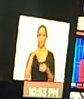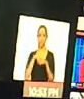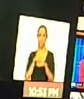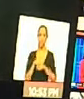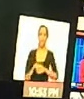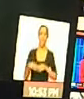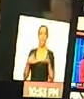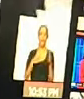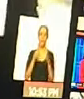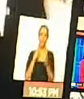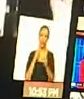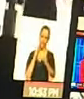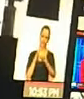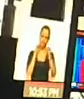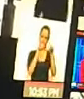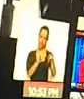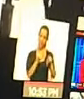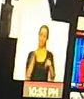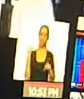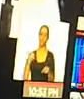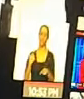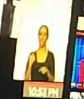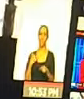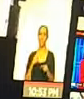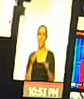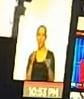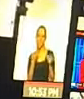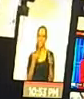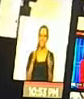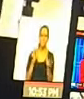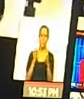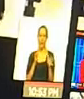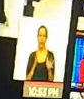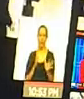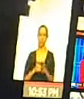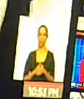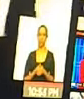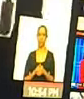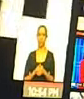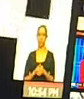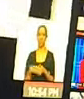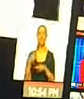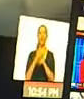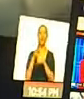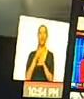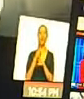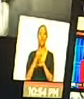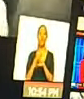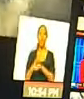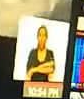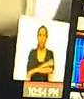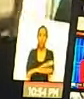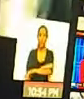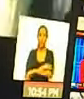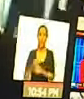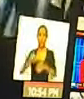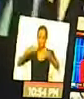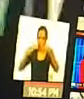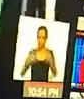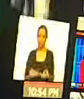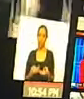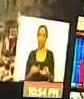llevas hacia allá. Tiene la venda. El gobierno está, la oposición está absolutamente segura de que a eso